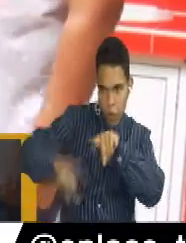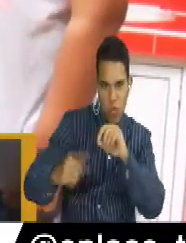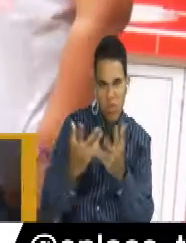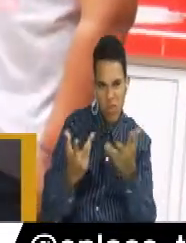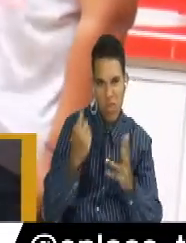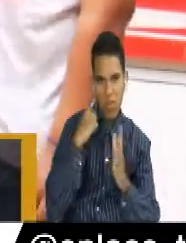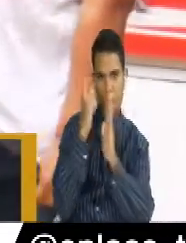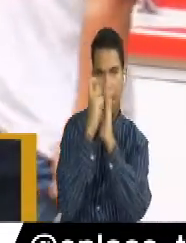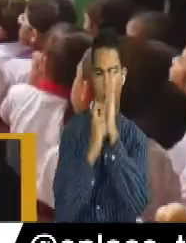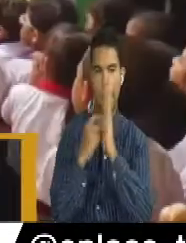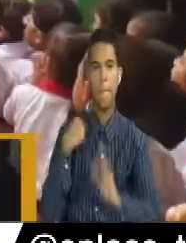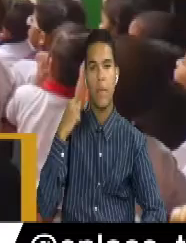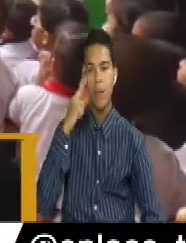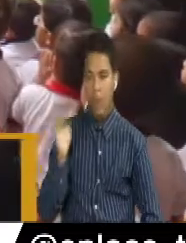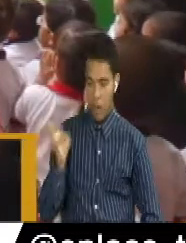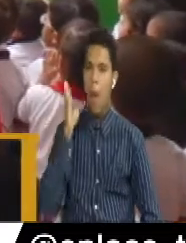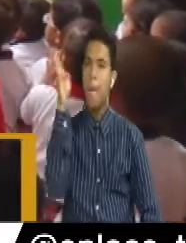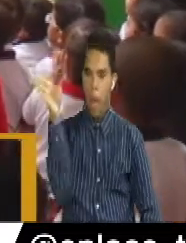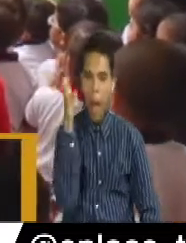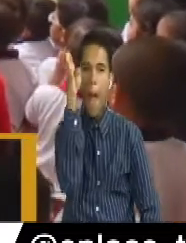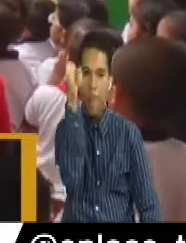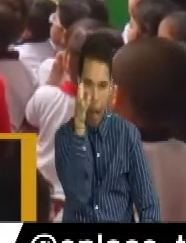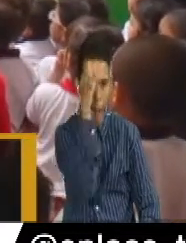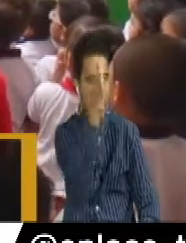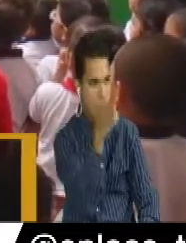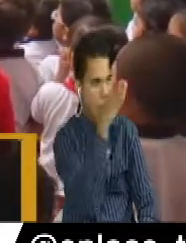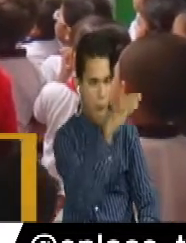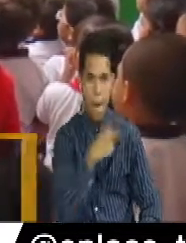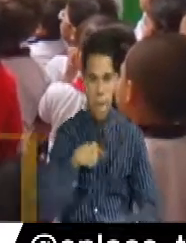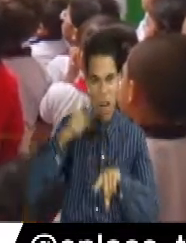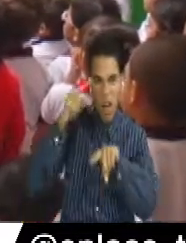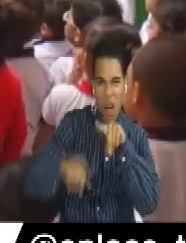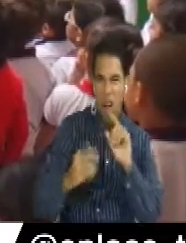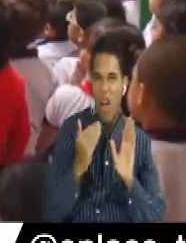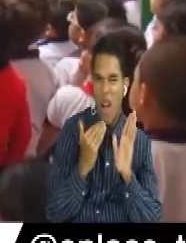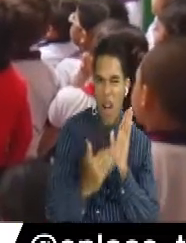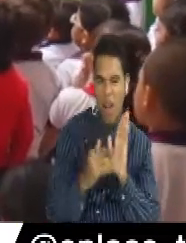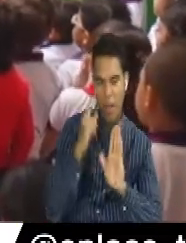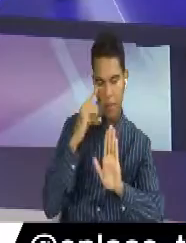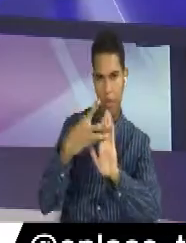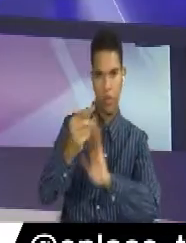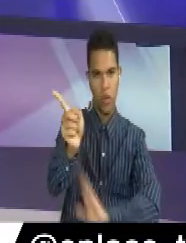a diferentes espacios para mostrar a la ciudadanía lo que no se debe hacer.